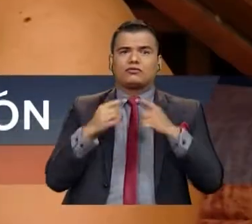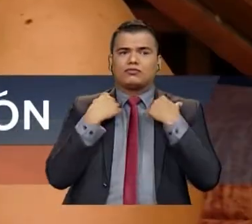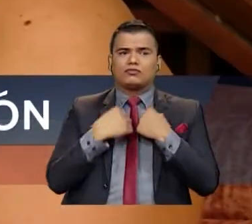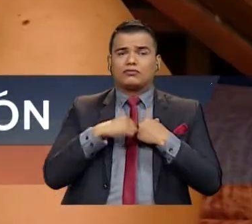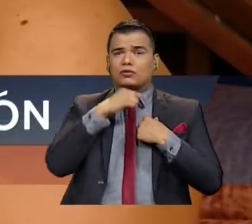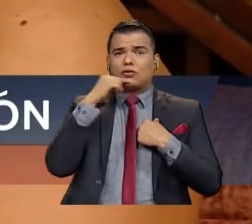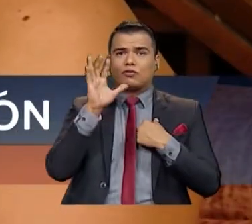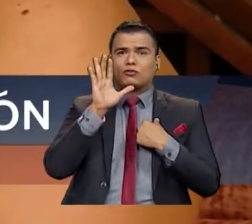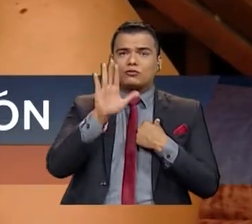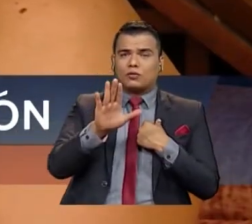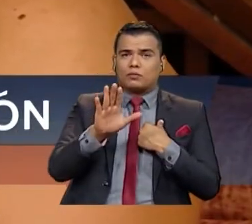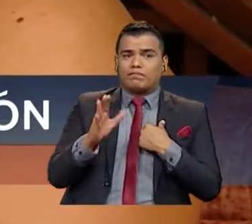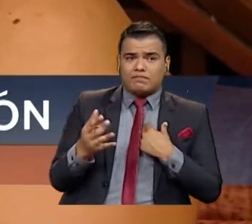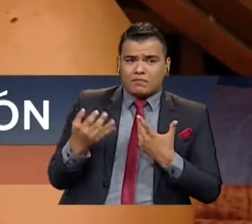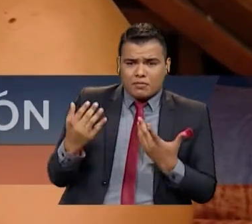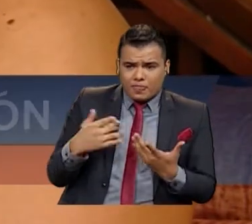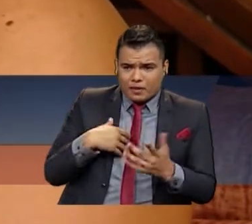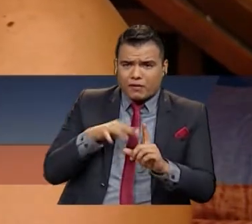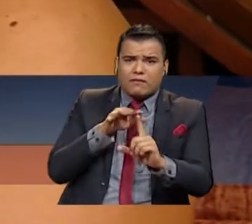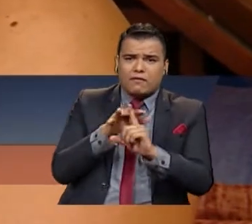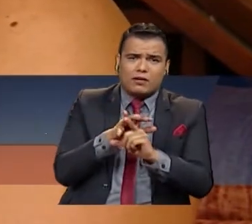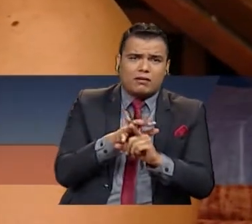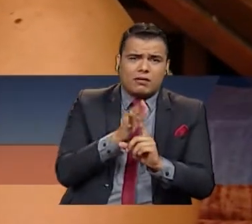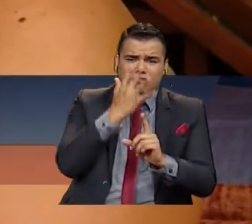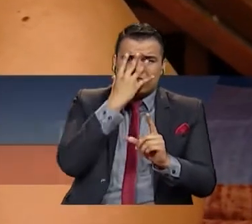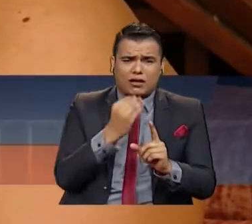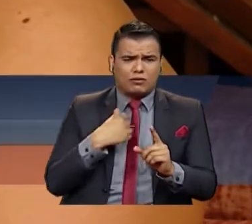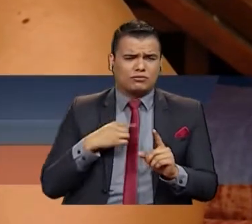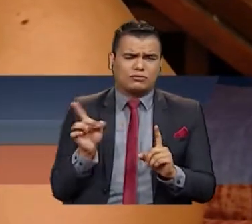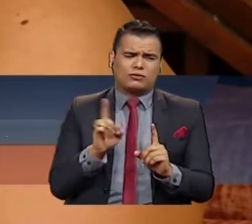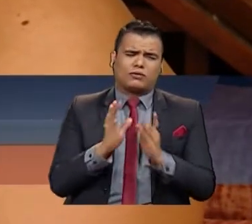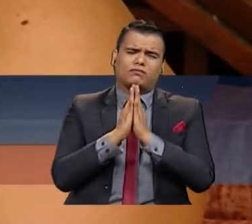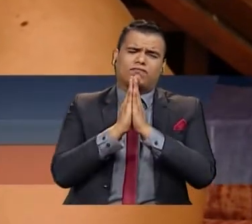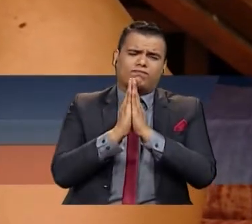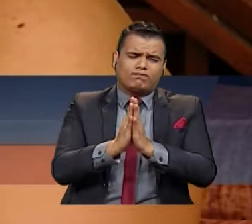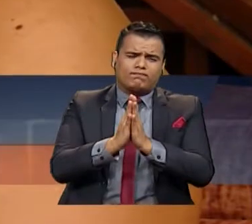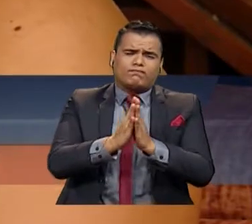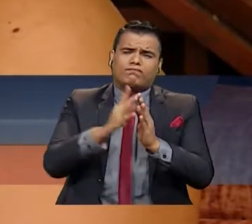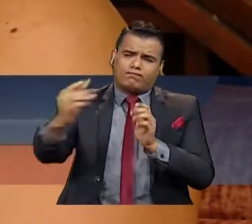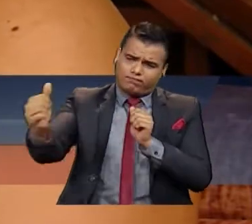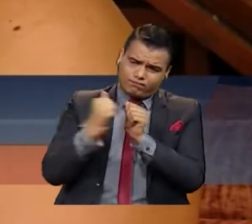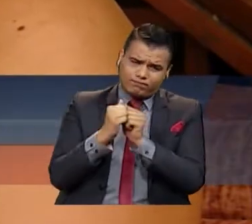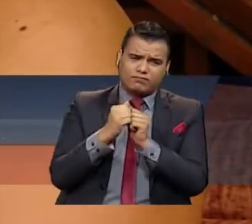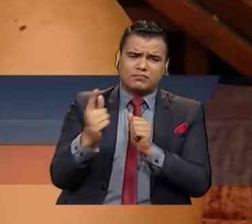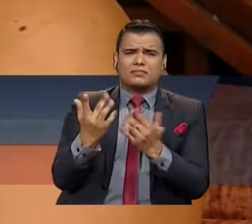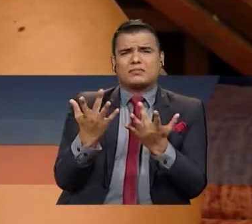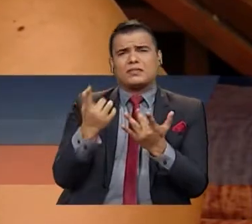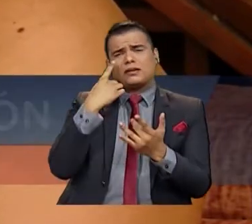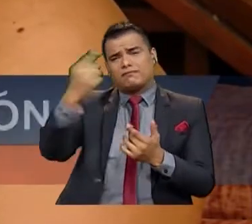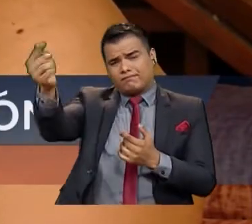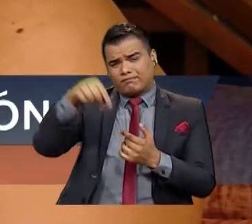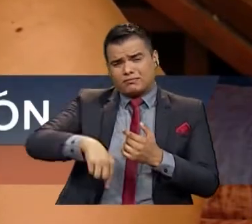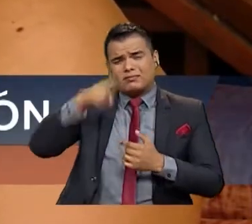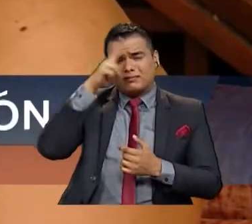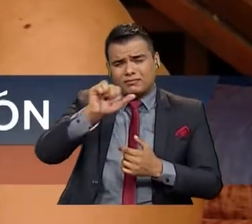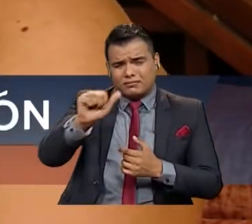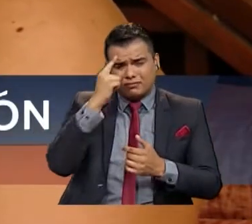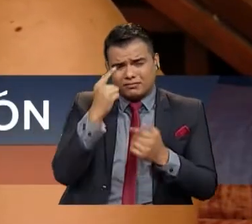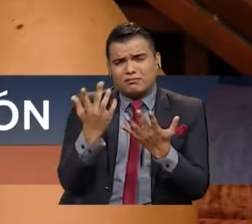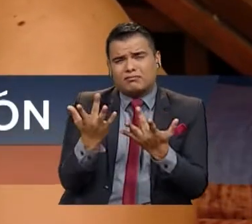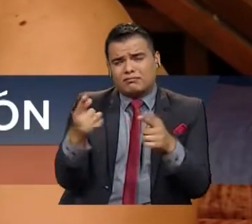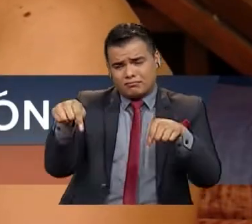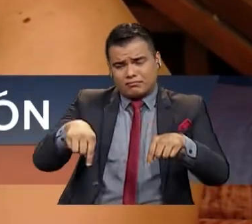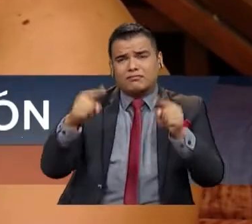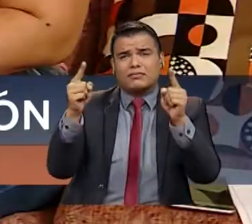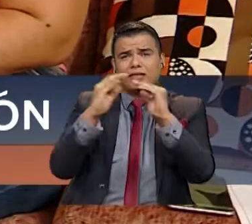hecho daño a nadie. Por favor, devuélvanla. La estamos esperando, mamita. Te estamos